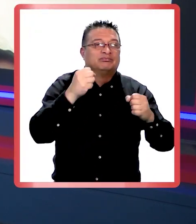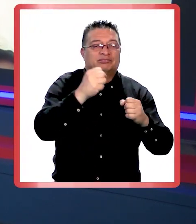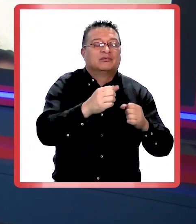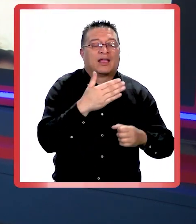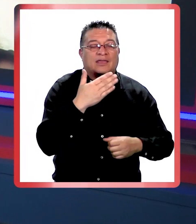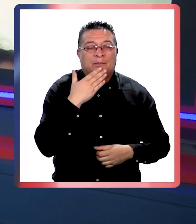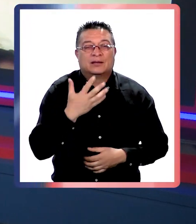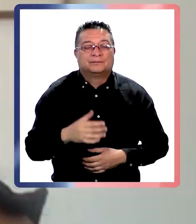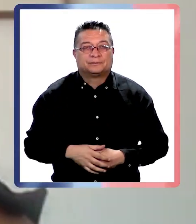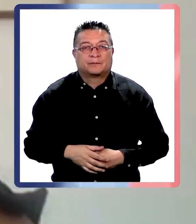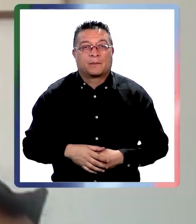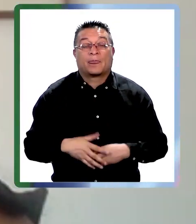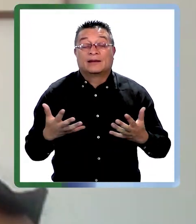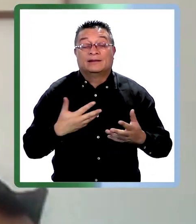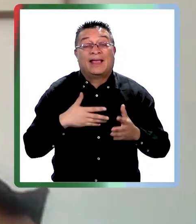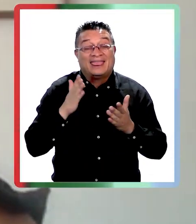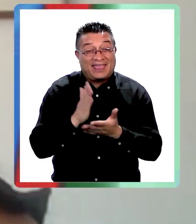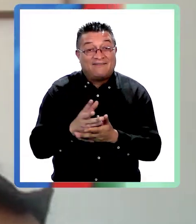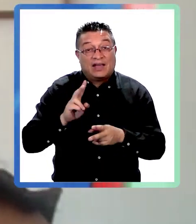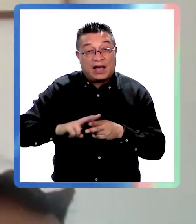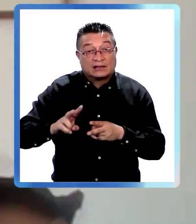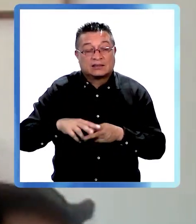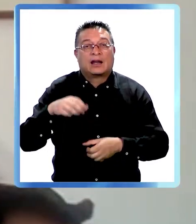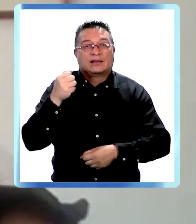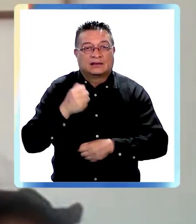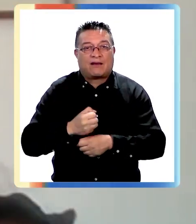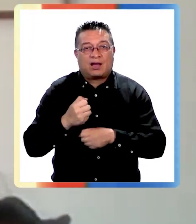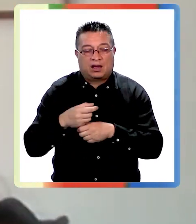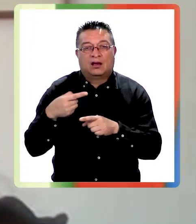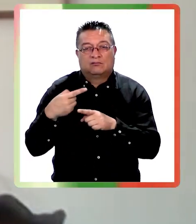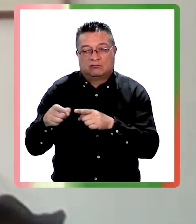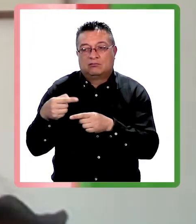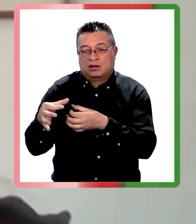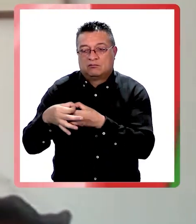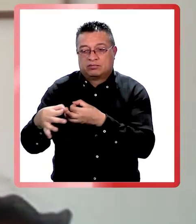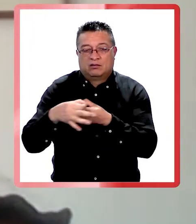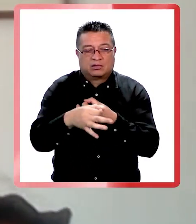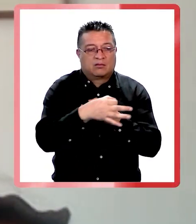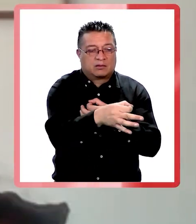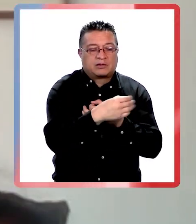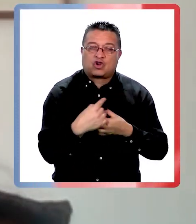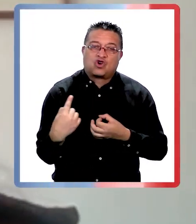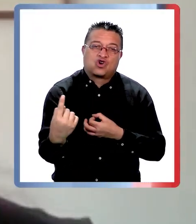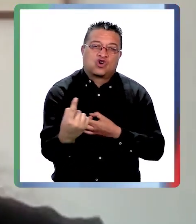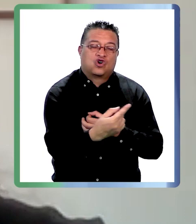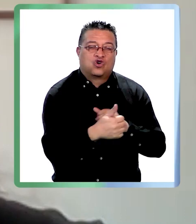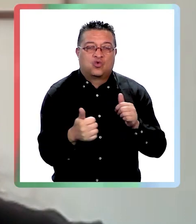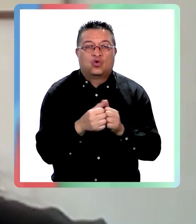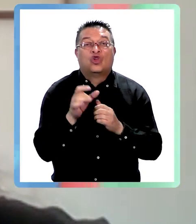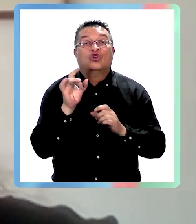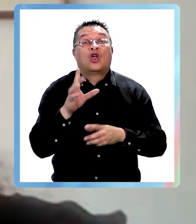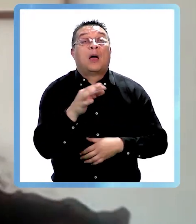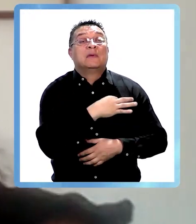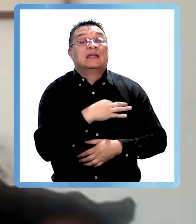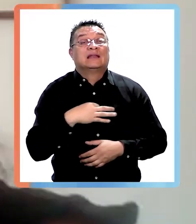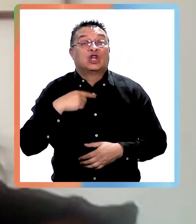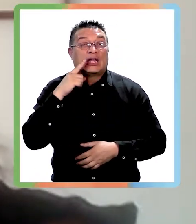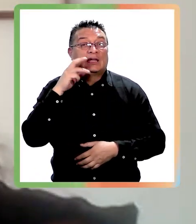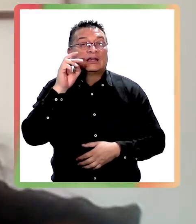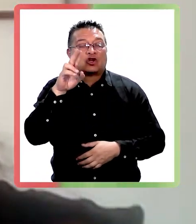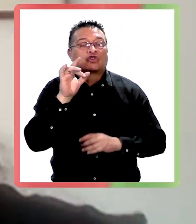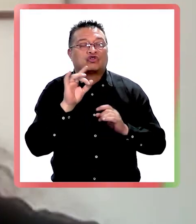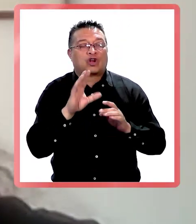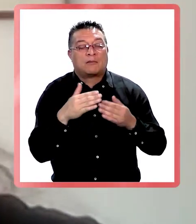de crímenes? O sea, lo que tenemos que hacer es trabajar intersectorialmente. Ya no sirve en el fondo tener un Ministerio del